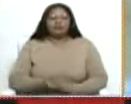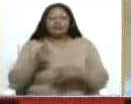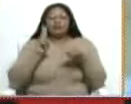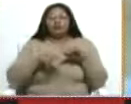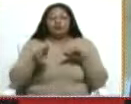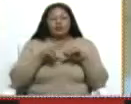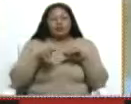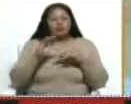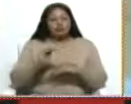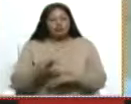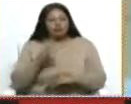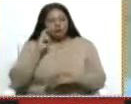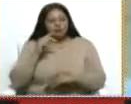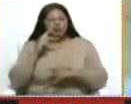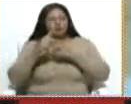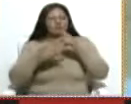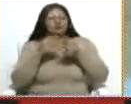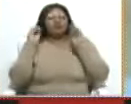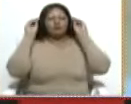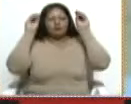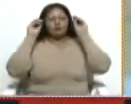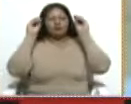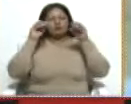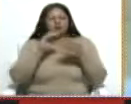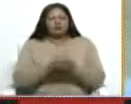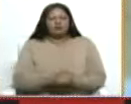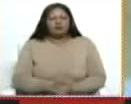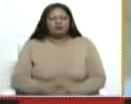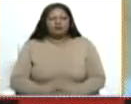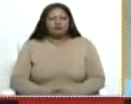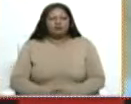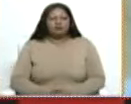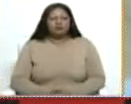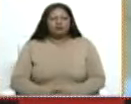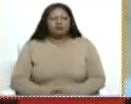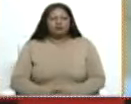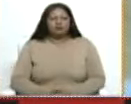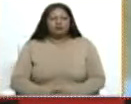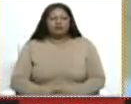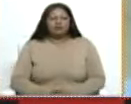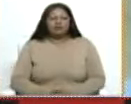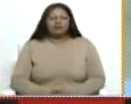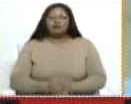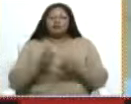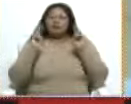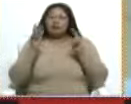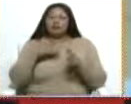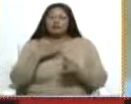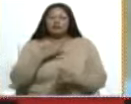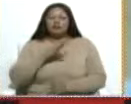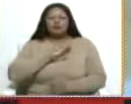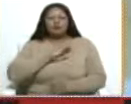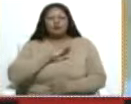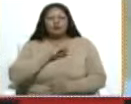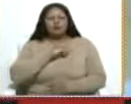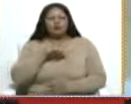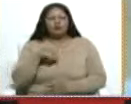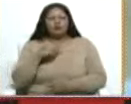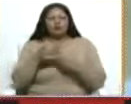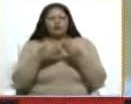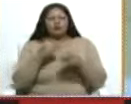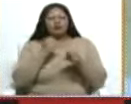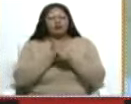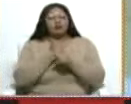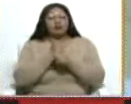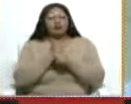los niños de pequeño, haya ese proceso formativo y ese tema del sentido de pertenencia por lo nuestro. ¿Cómo está